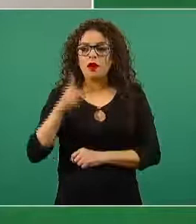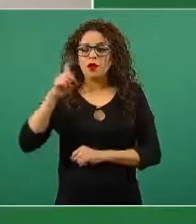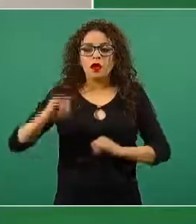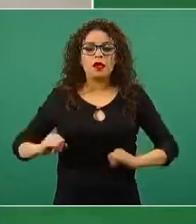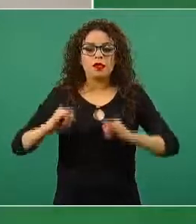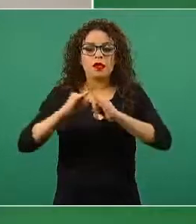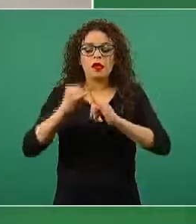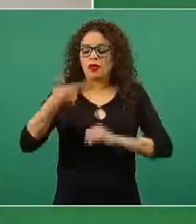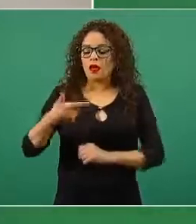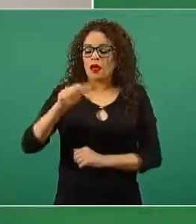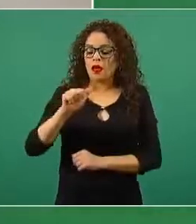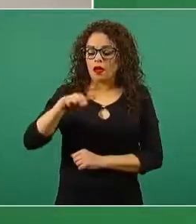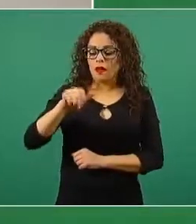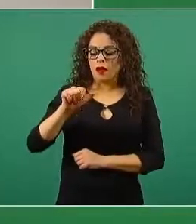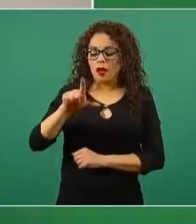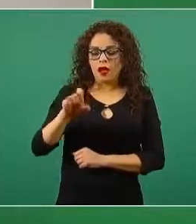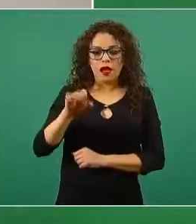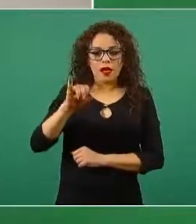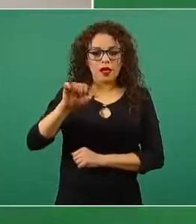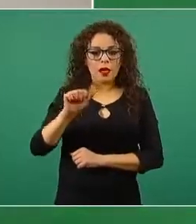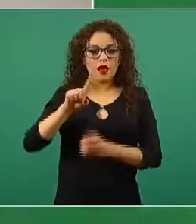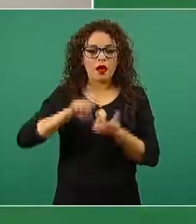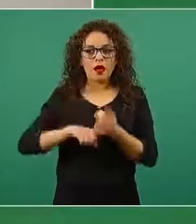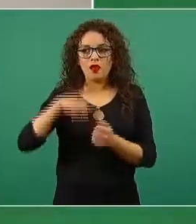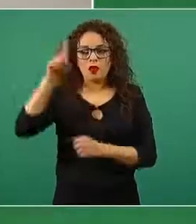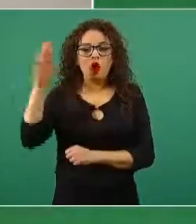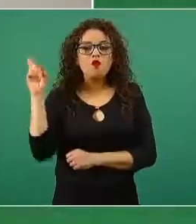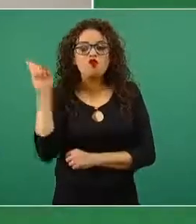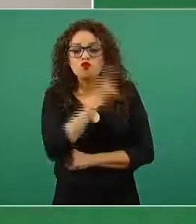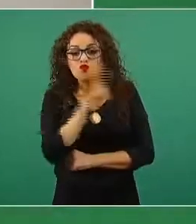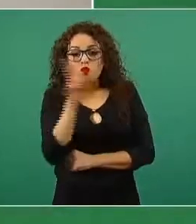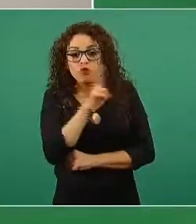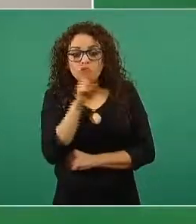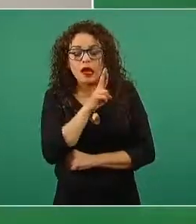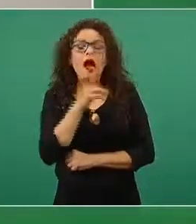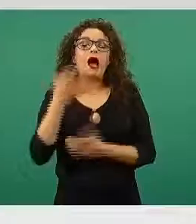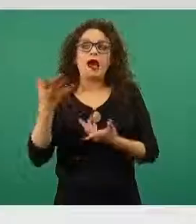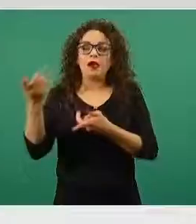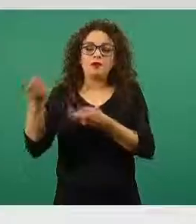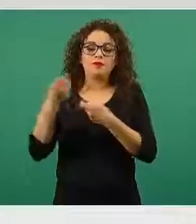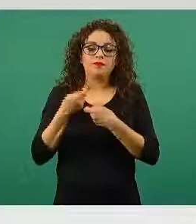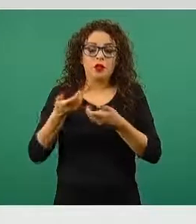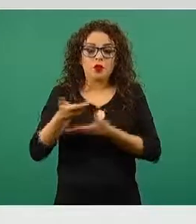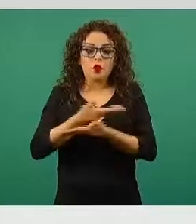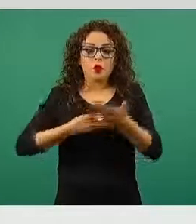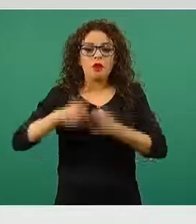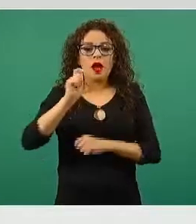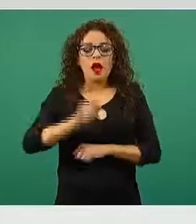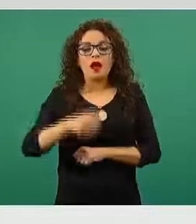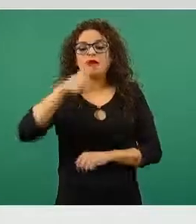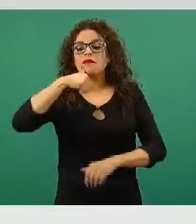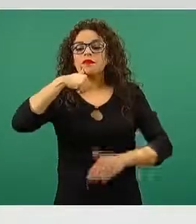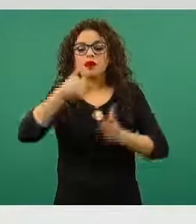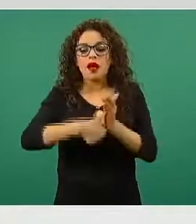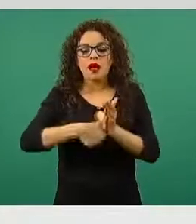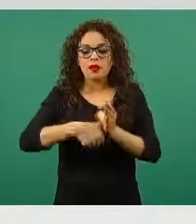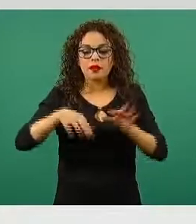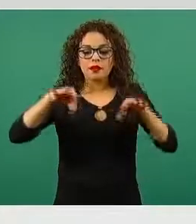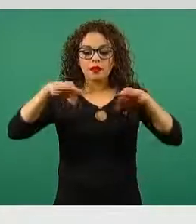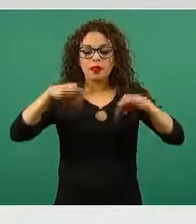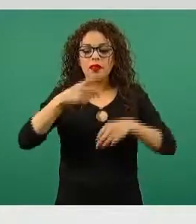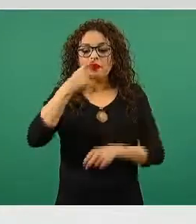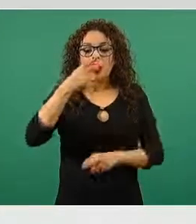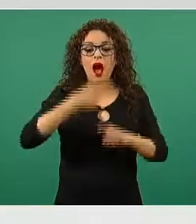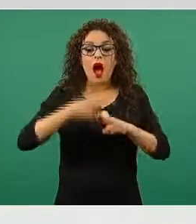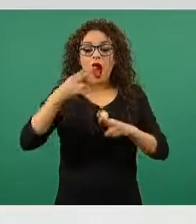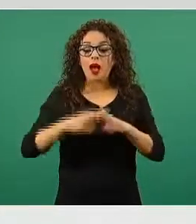Gamaleya de la Federación Rusa nos compartió una carta en la que se amplía hasta